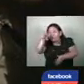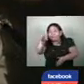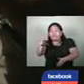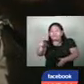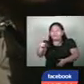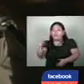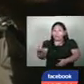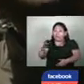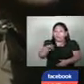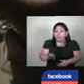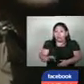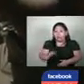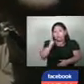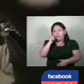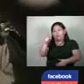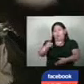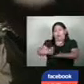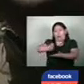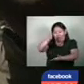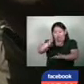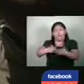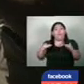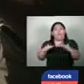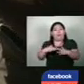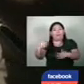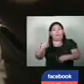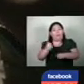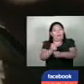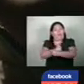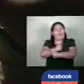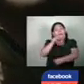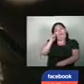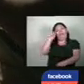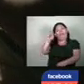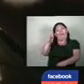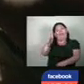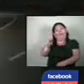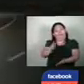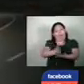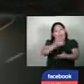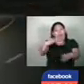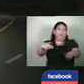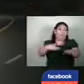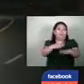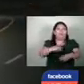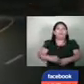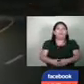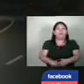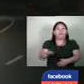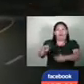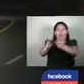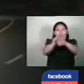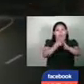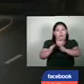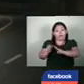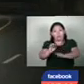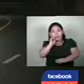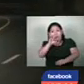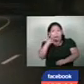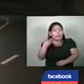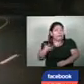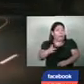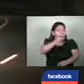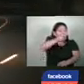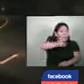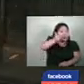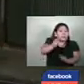hasta los animales se quieren y se duele cada vez que alguien muere. Además, los habitantes aseguran que llevan varios